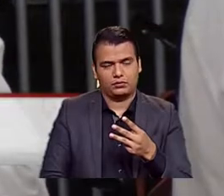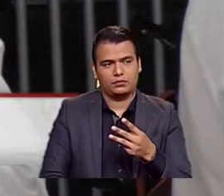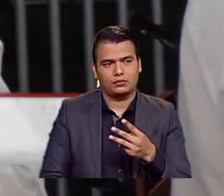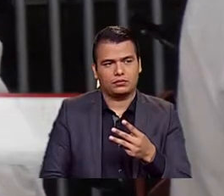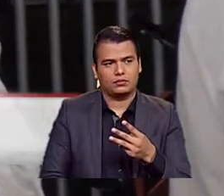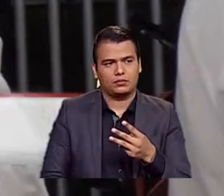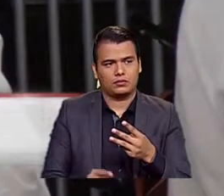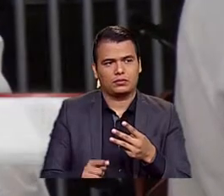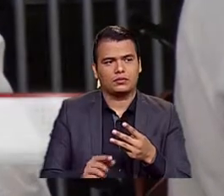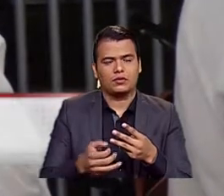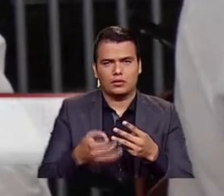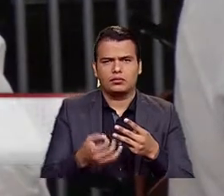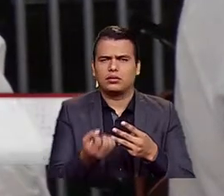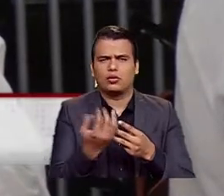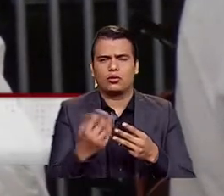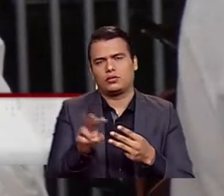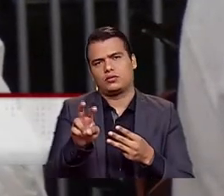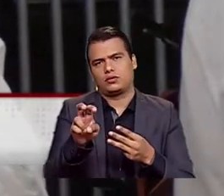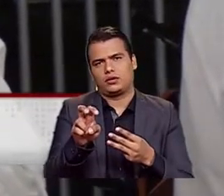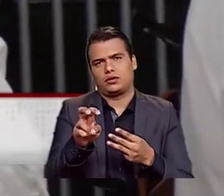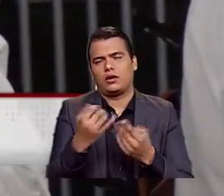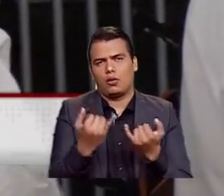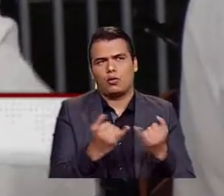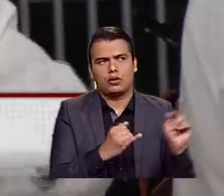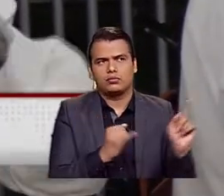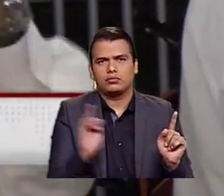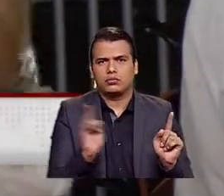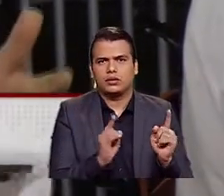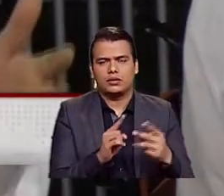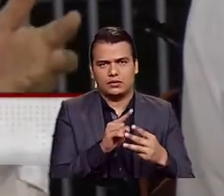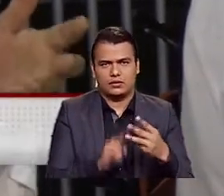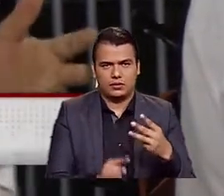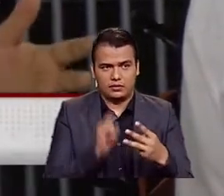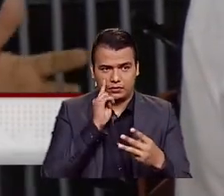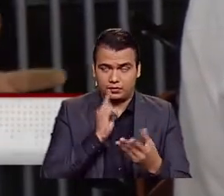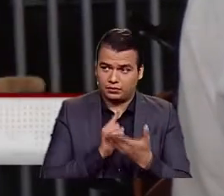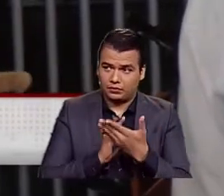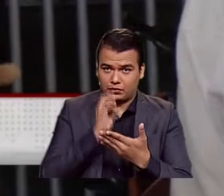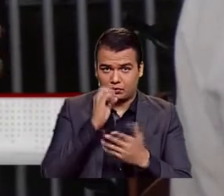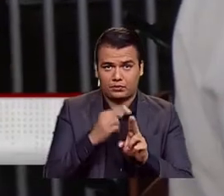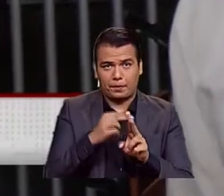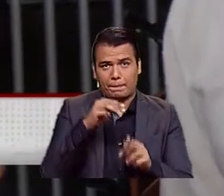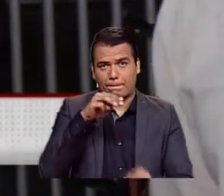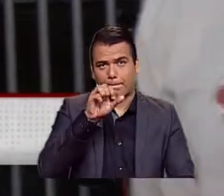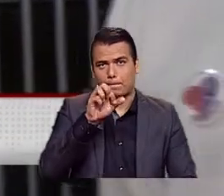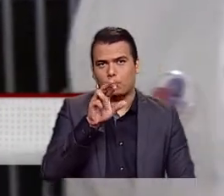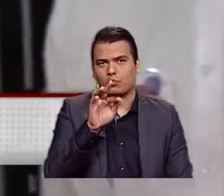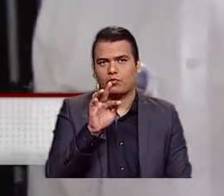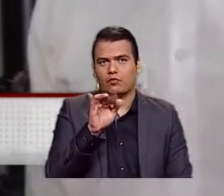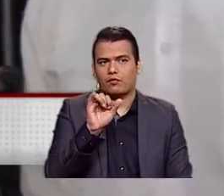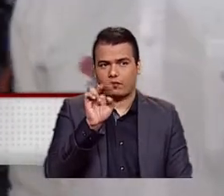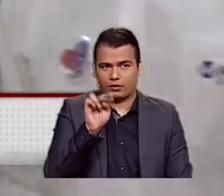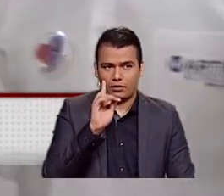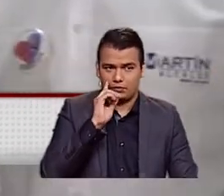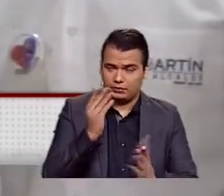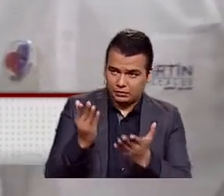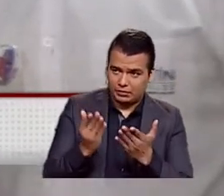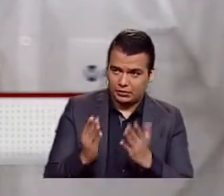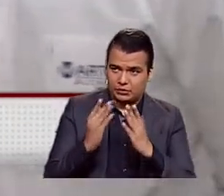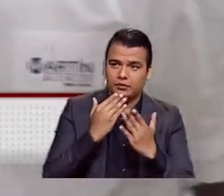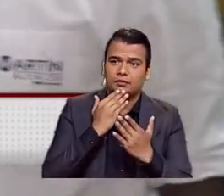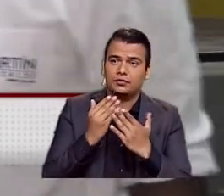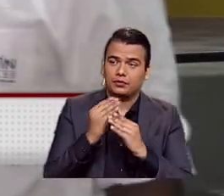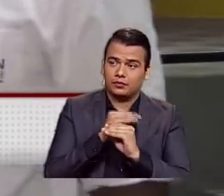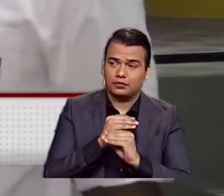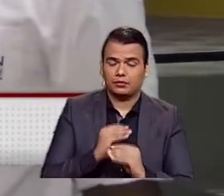quedaron inscritos por parte de la Registraduría Nacional del Estado Civil. Voy a arrancar por mi izquierda, doctor Martín Sánchez. Buenas noches, bienvenido a Telepacífico Noticias.